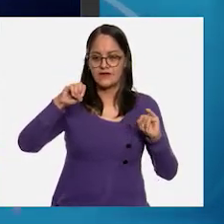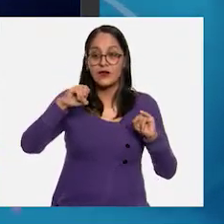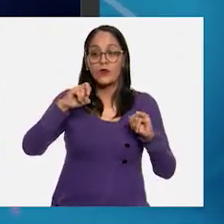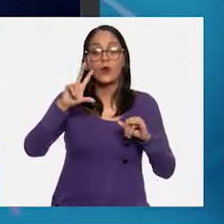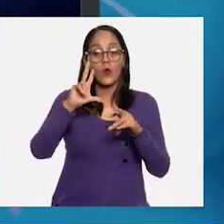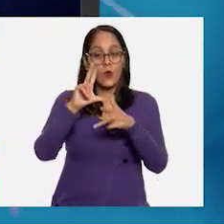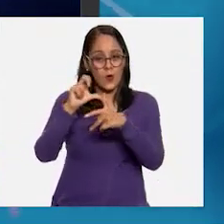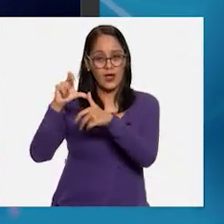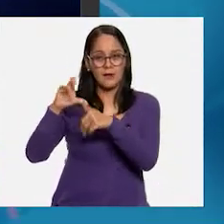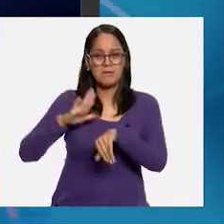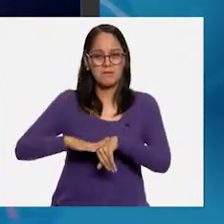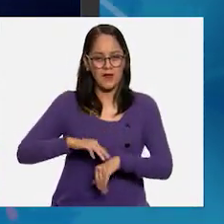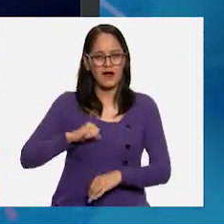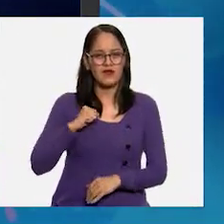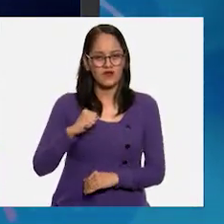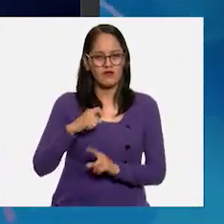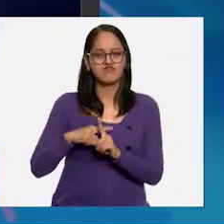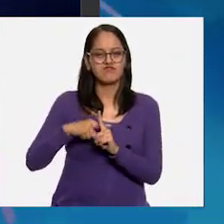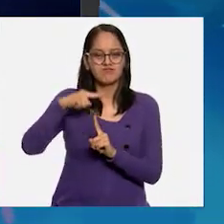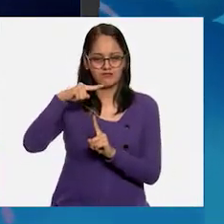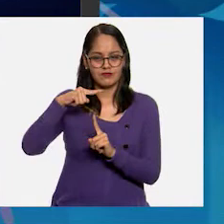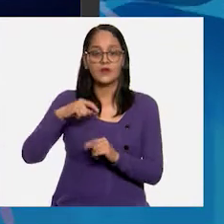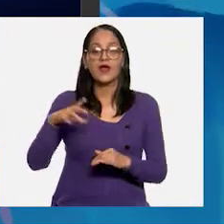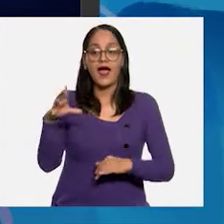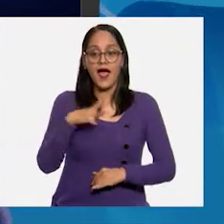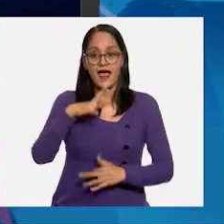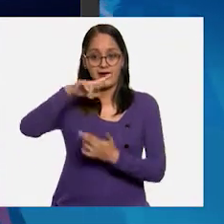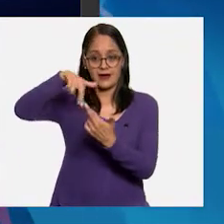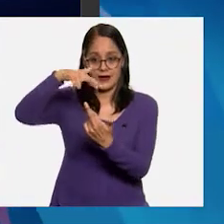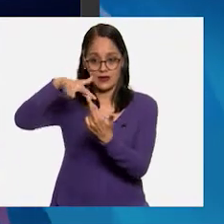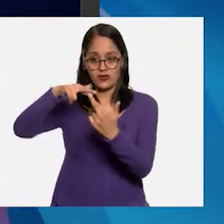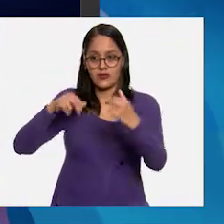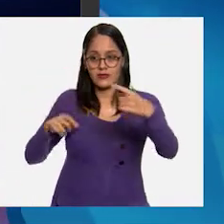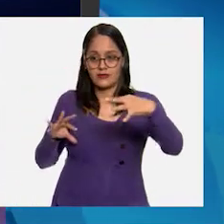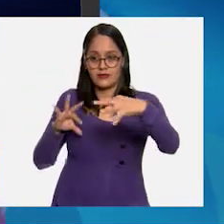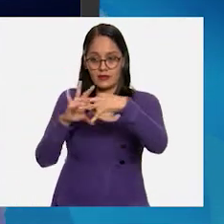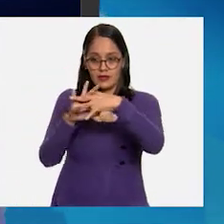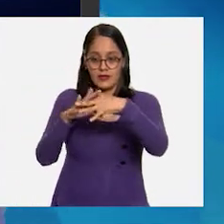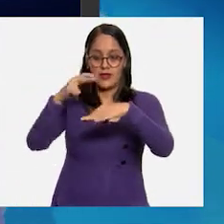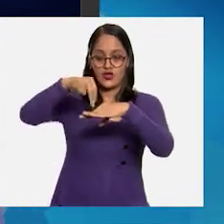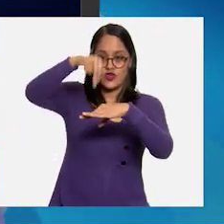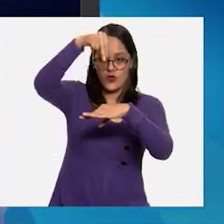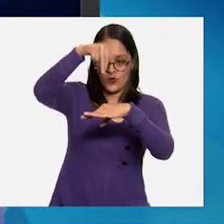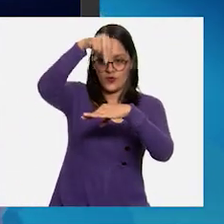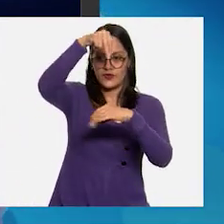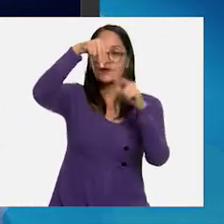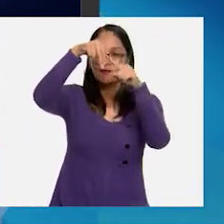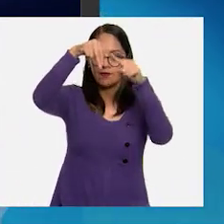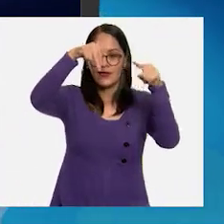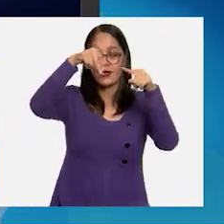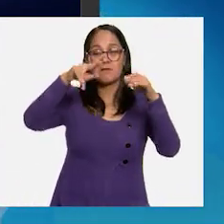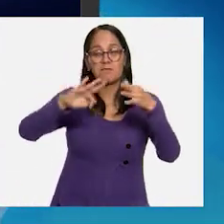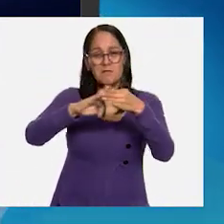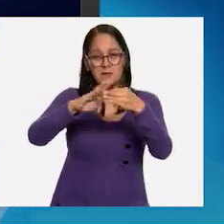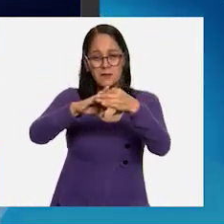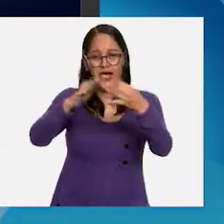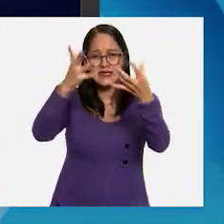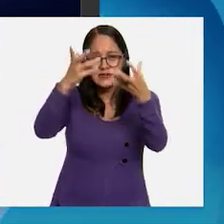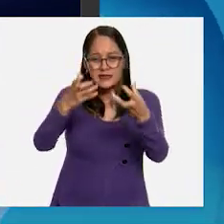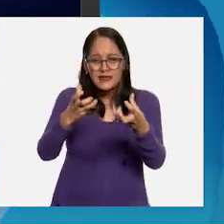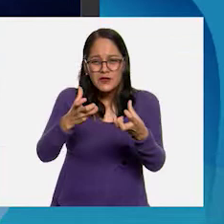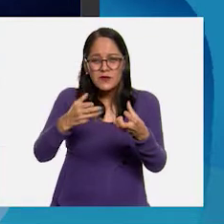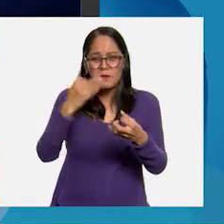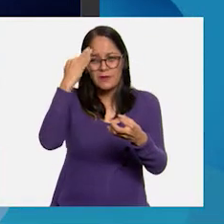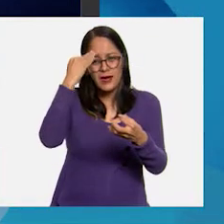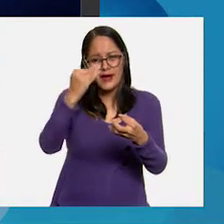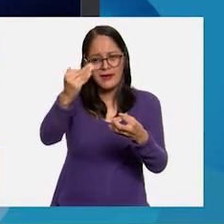intensidad. Es un punto de encuentro de dos regiones biogeográficas, la del norte, donde ocurrirán sequías cada vez más intensas y